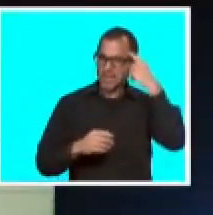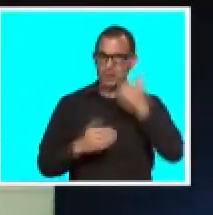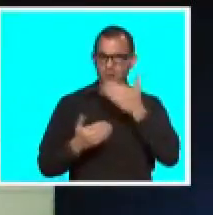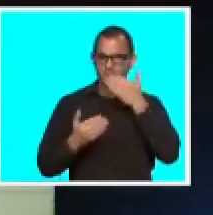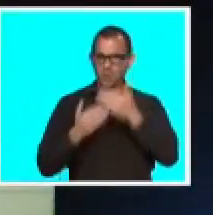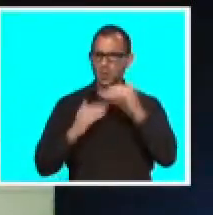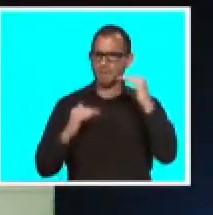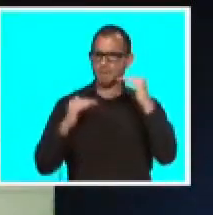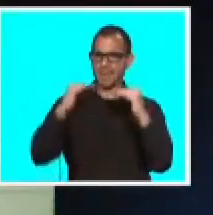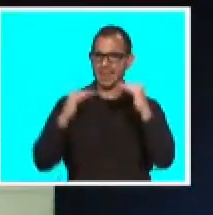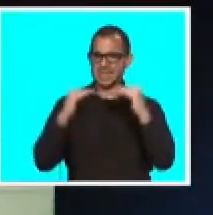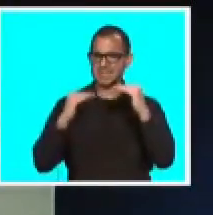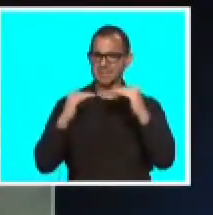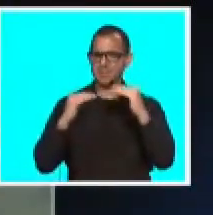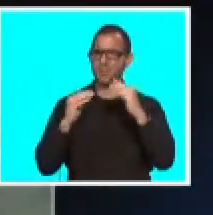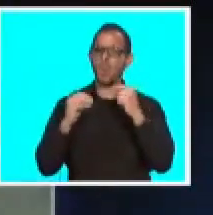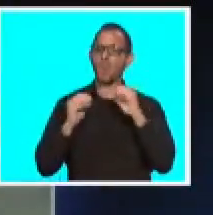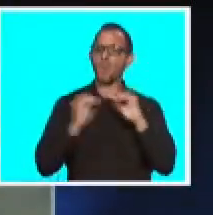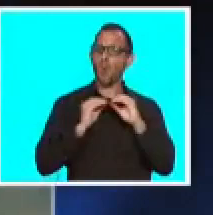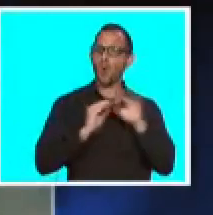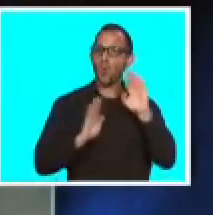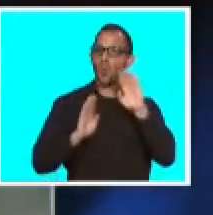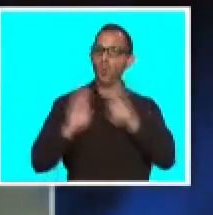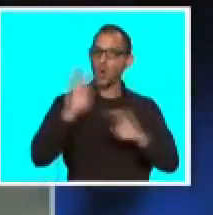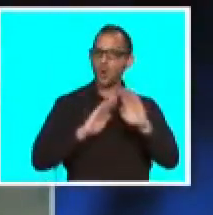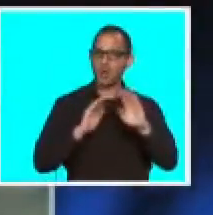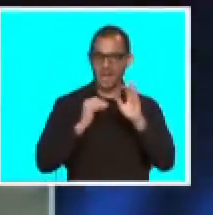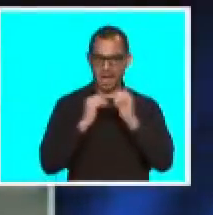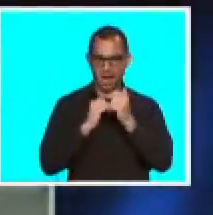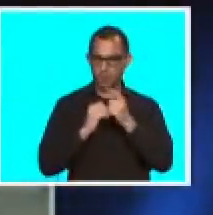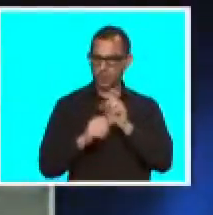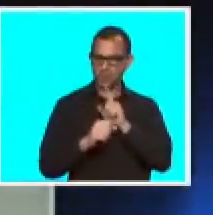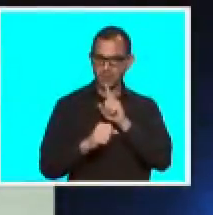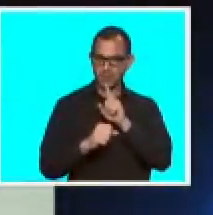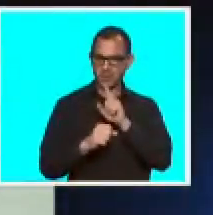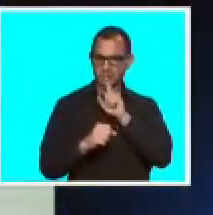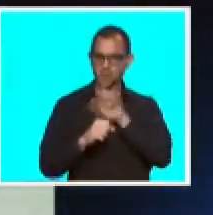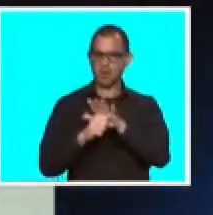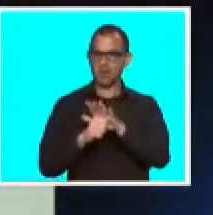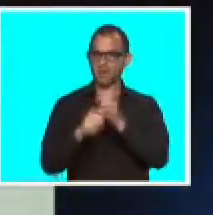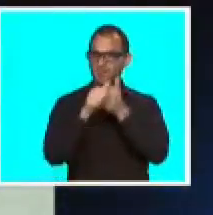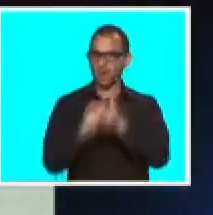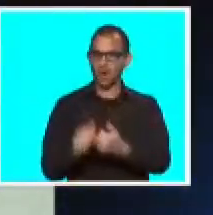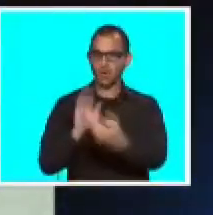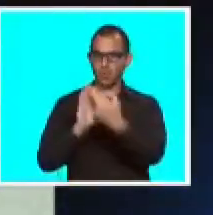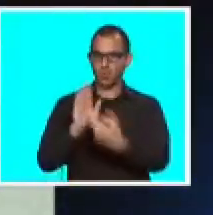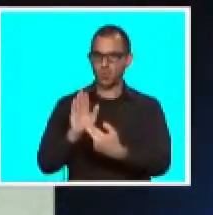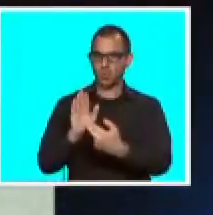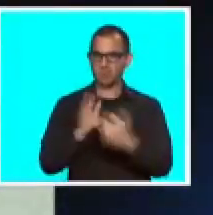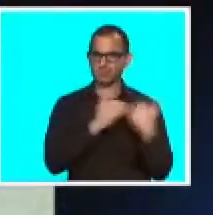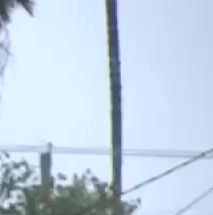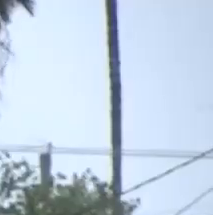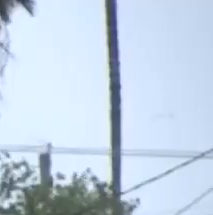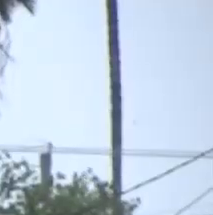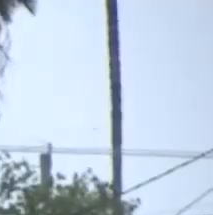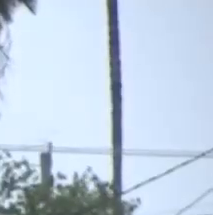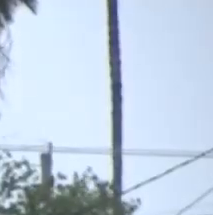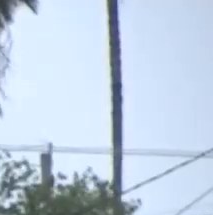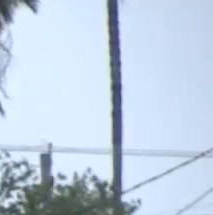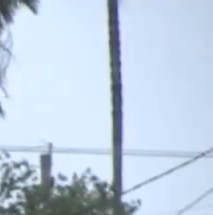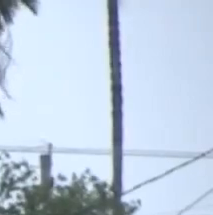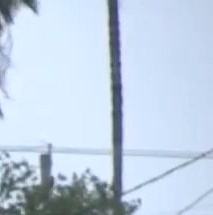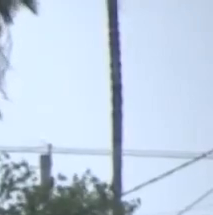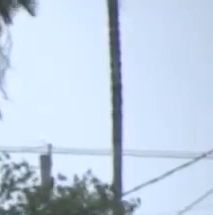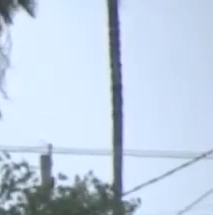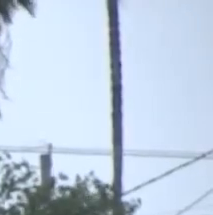good fund balance. So. Tenemos el doble del ingreso sobre la renta y pensamos que tenemos un buen balance fiscal, dijo el alcalde. Sin embargo, el